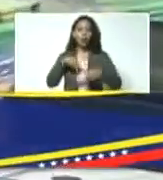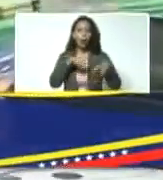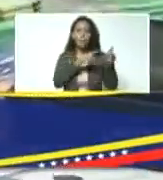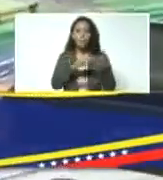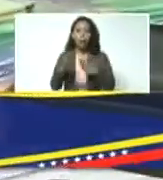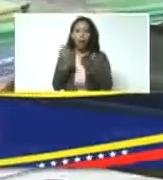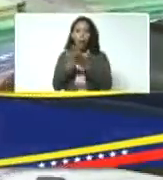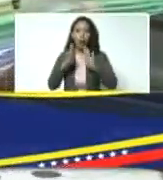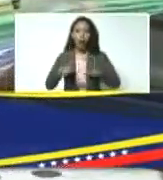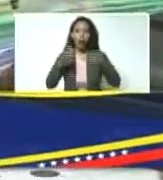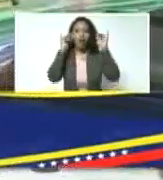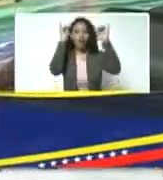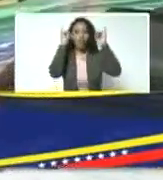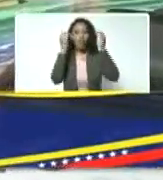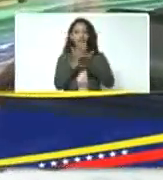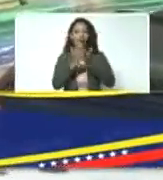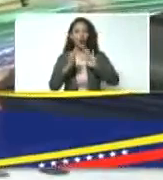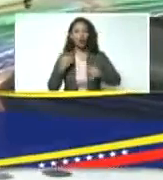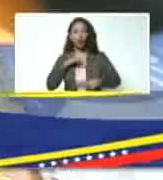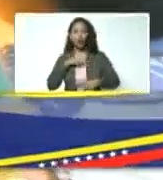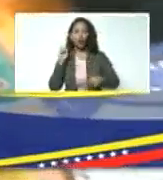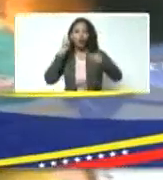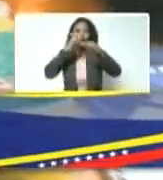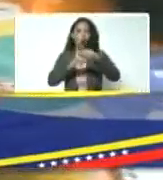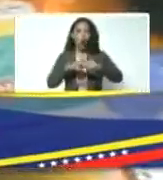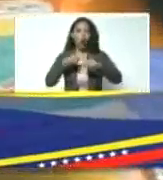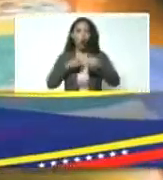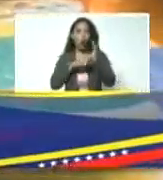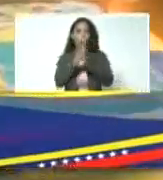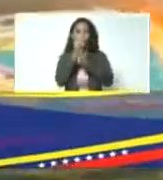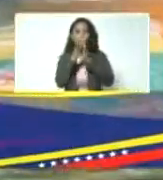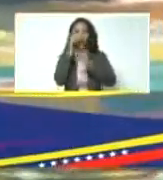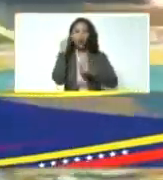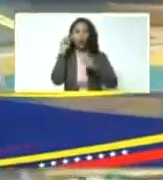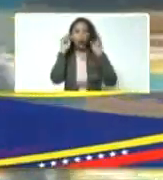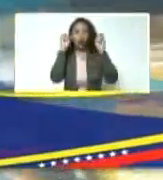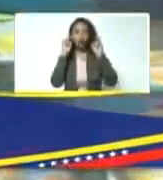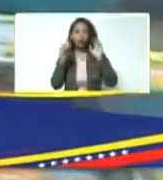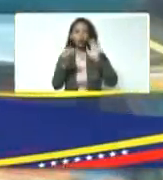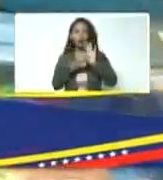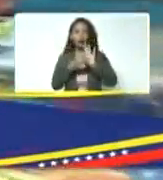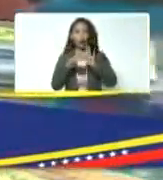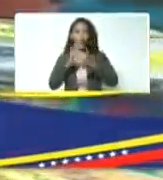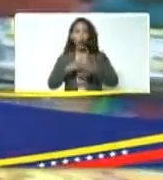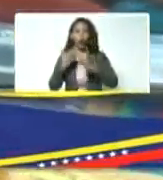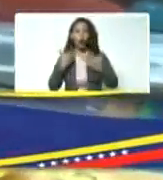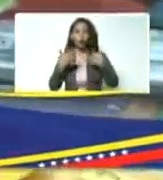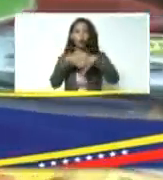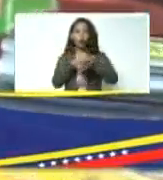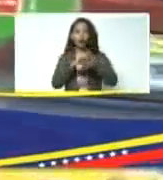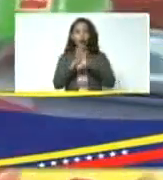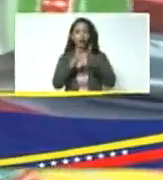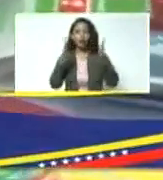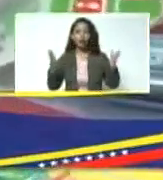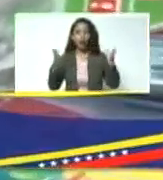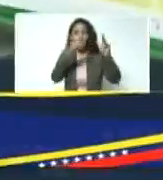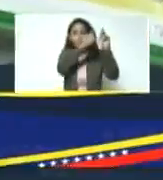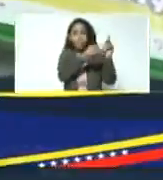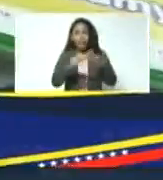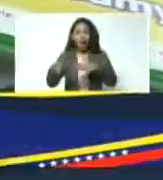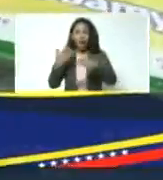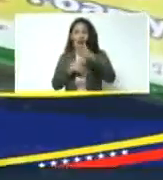escolar, de esta fiesta escolar a la que nosotros la denominamos los emprendedores, porque nos han incluido en este gran plan que